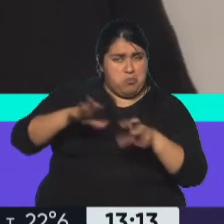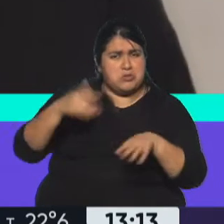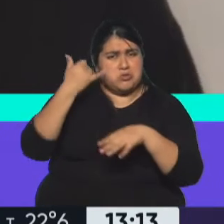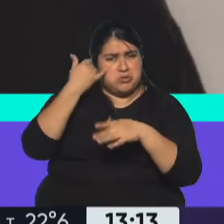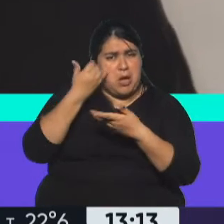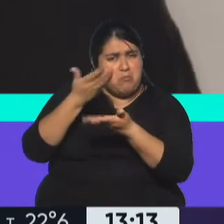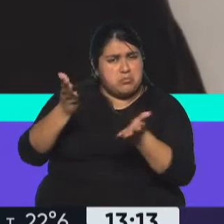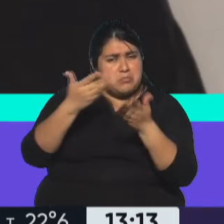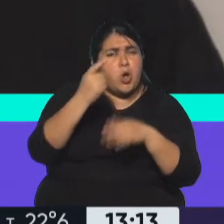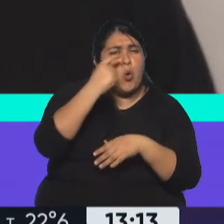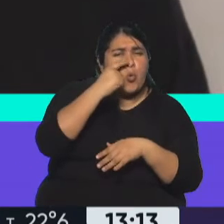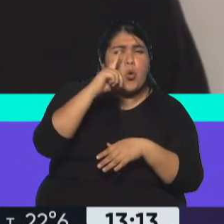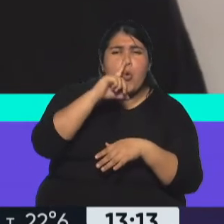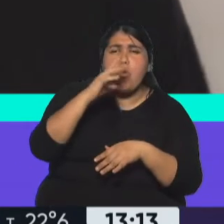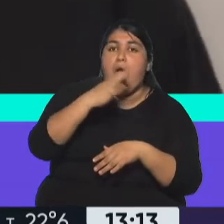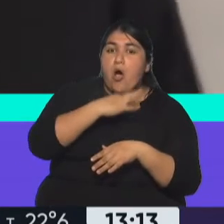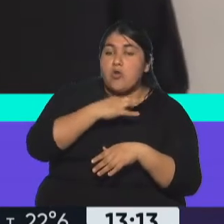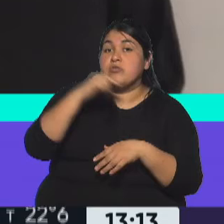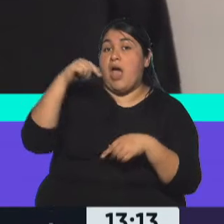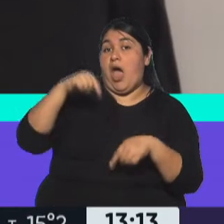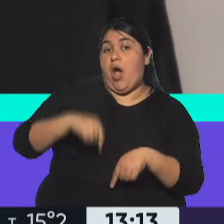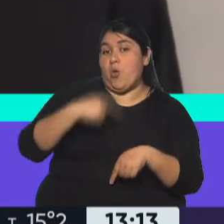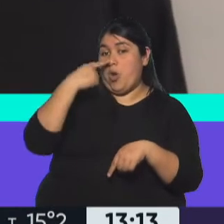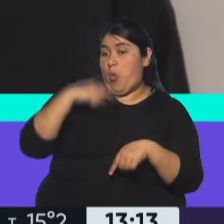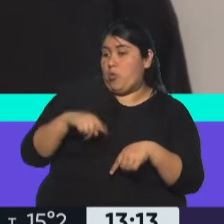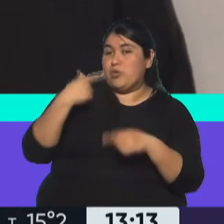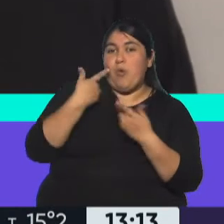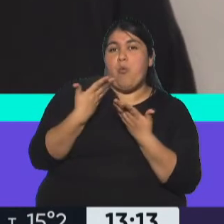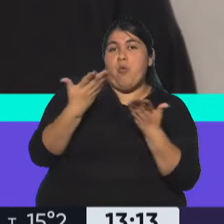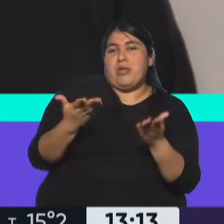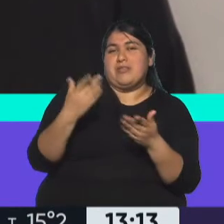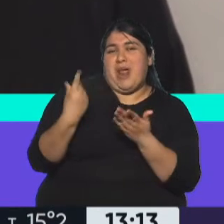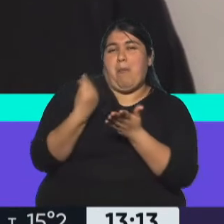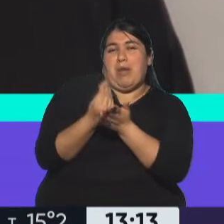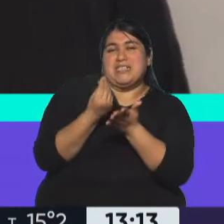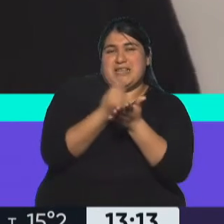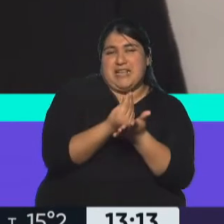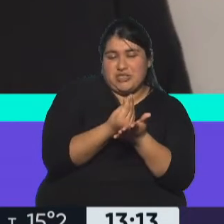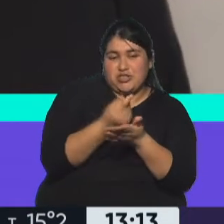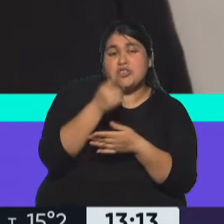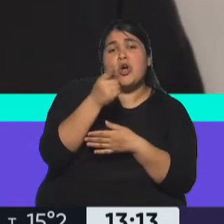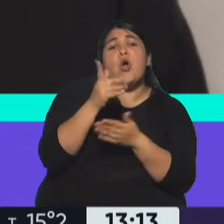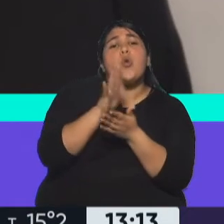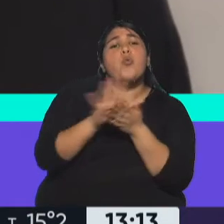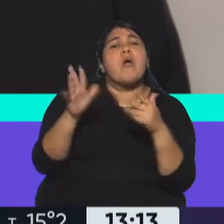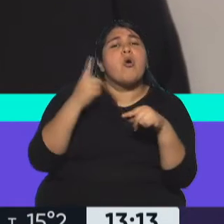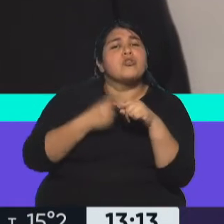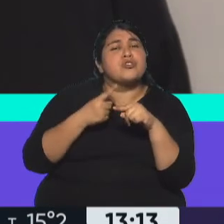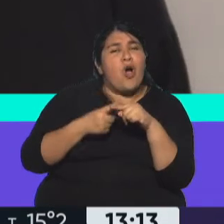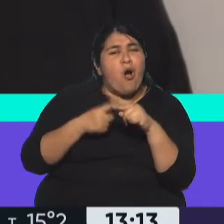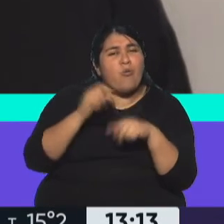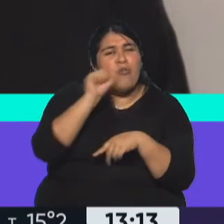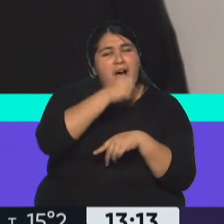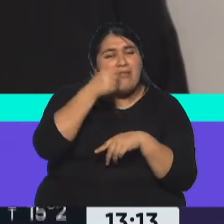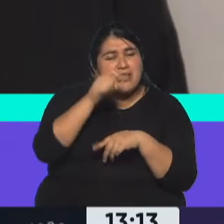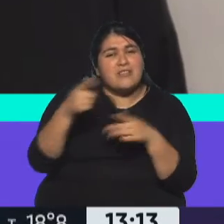presentaciones en junio, julio, agosto, y ahora quedan estas últimas dos presentaciones con un nuevo show, que es el que propone junto